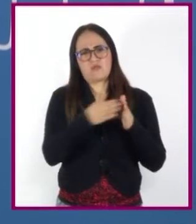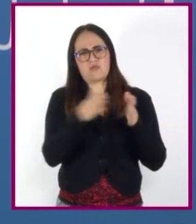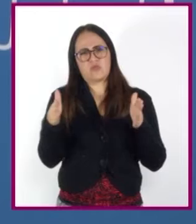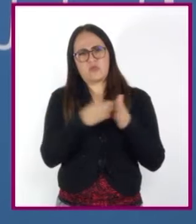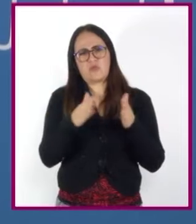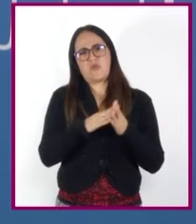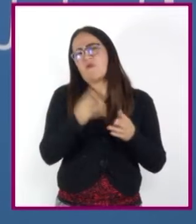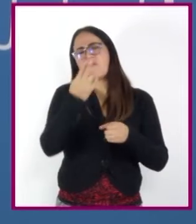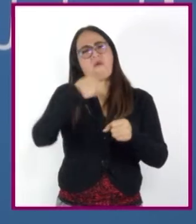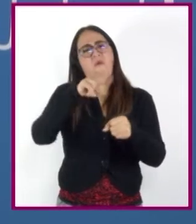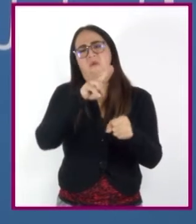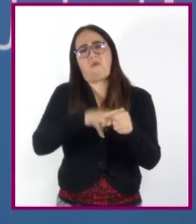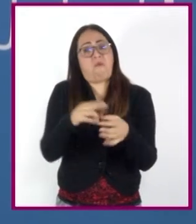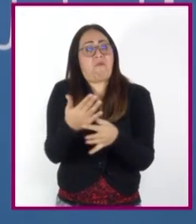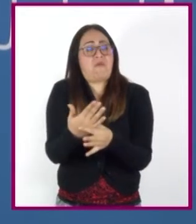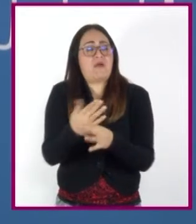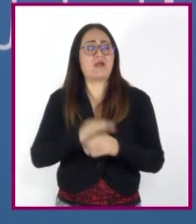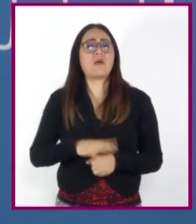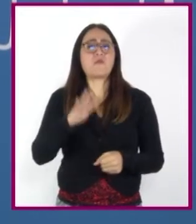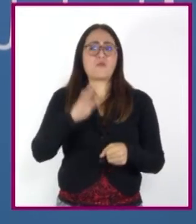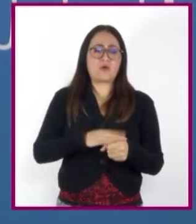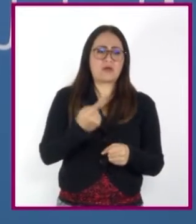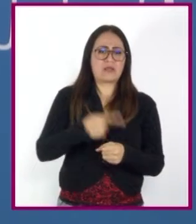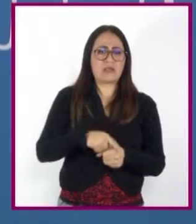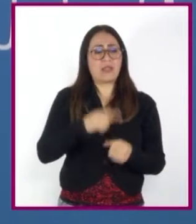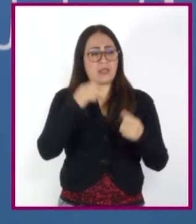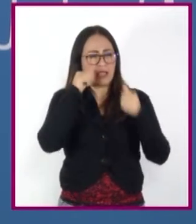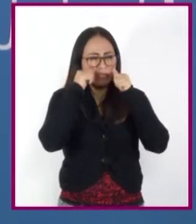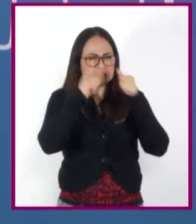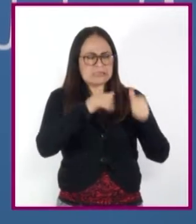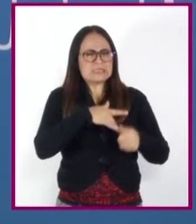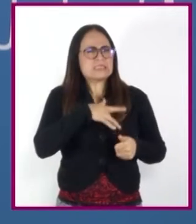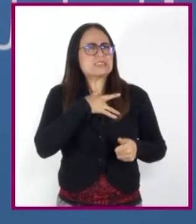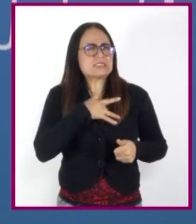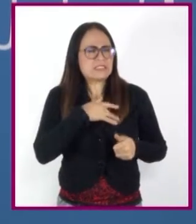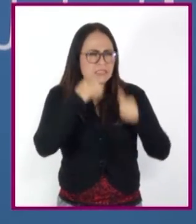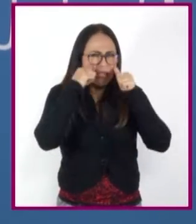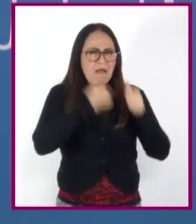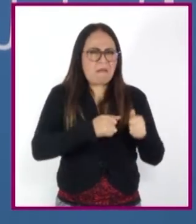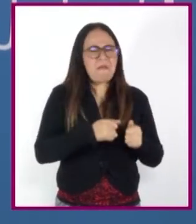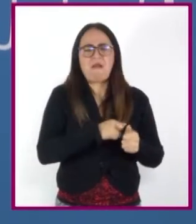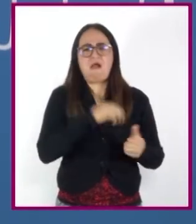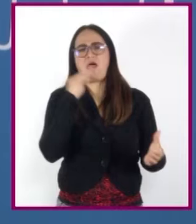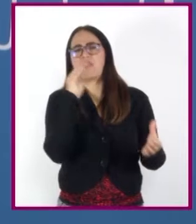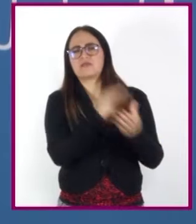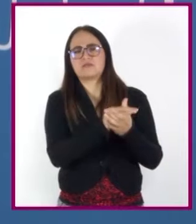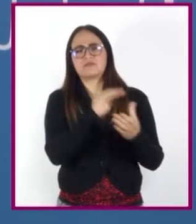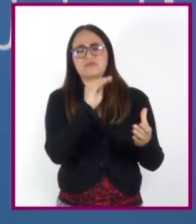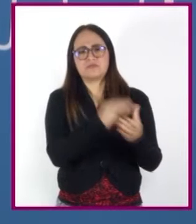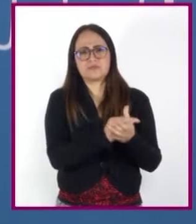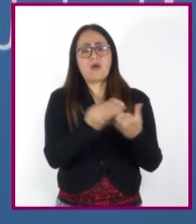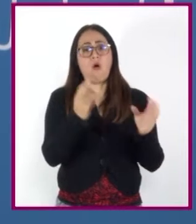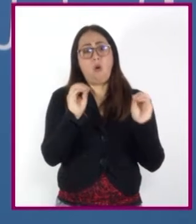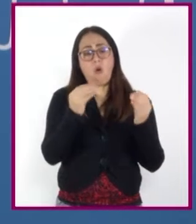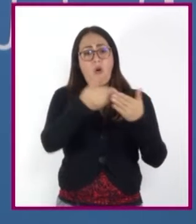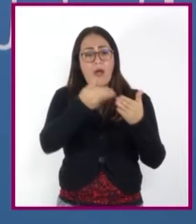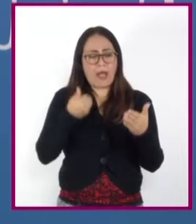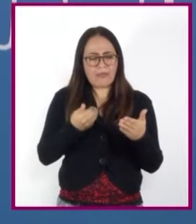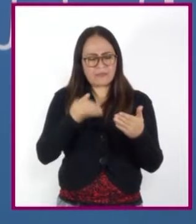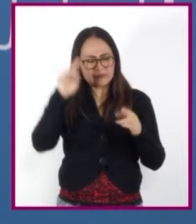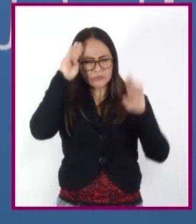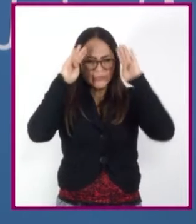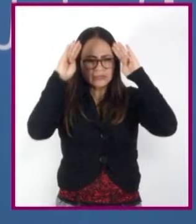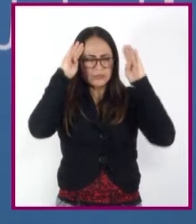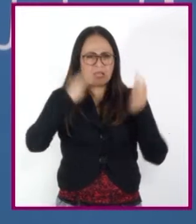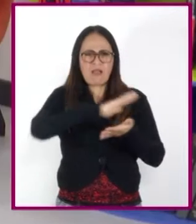se piensa en la incomodidad que la otra persona siente, ni se reflexiona en los comportamientos de discriminación